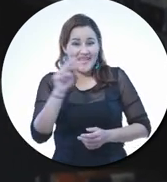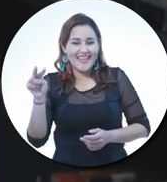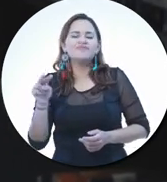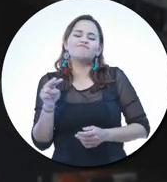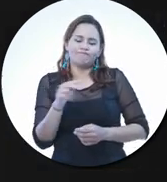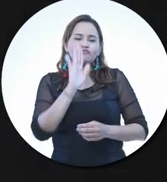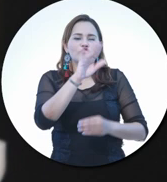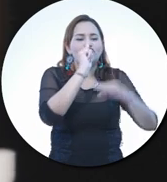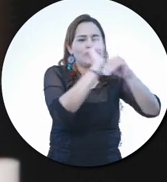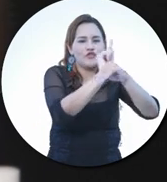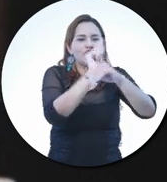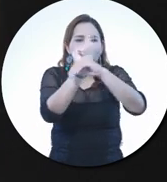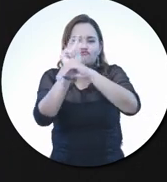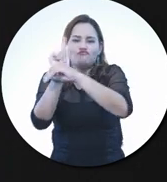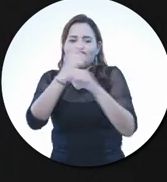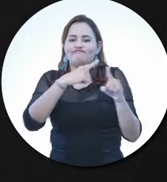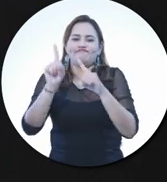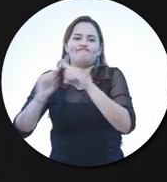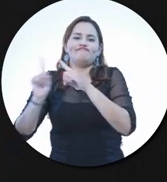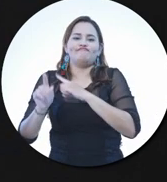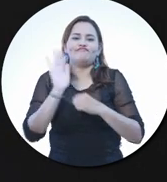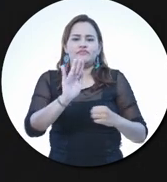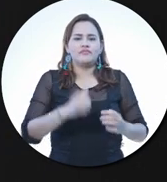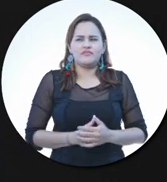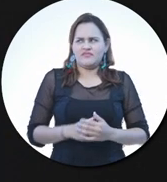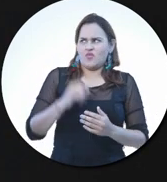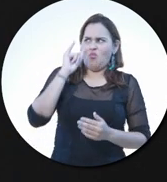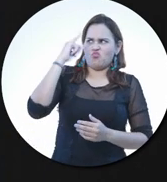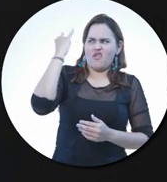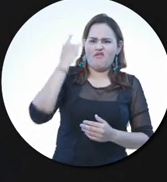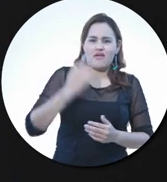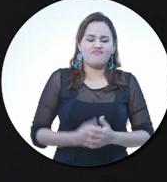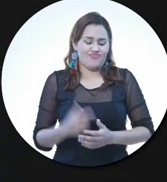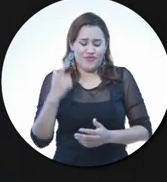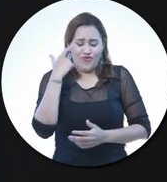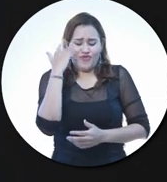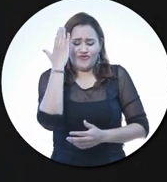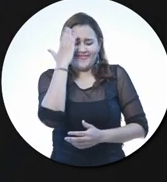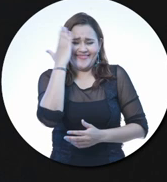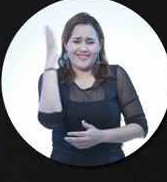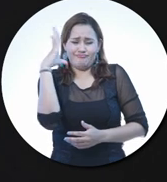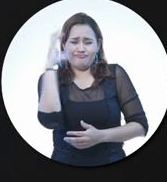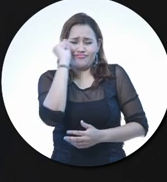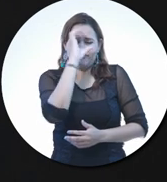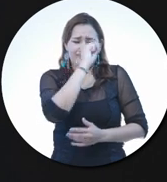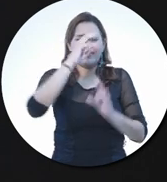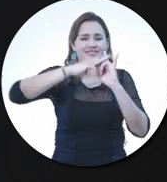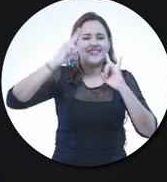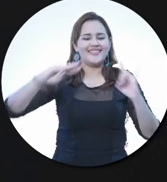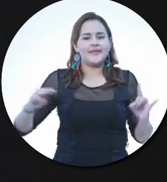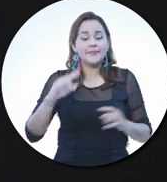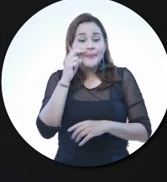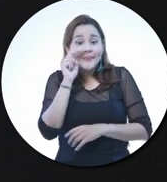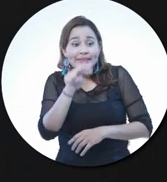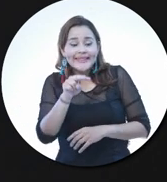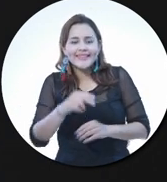Mira esos chicos, cada uno es de facultades diferentes. ¿Y tú cómo sabes eso? Yo lo sé todo sobre la